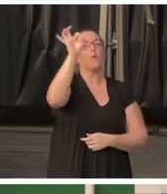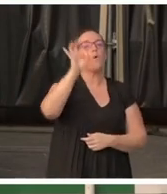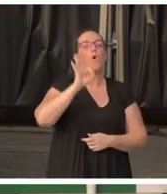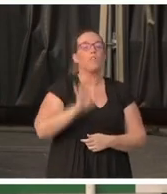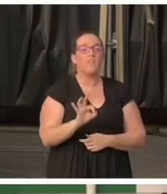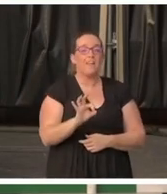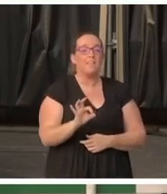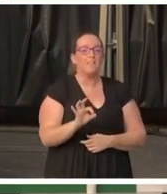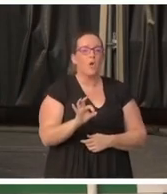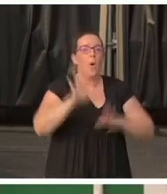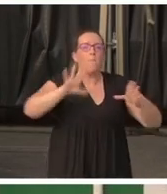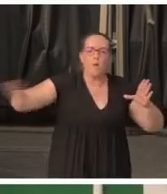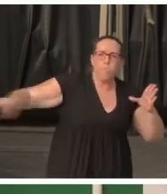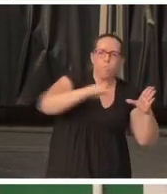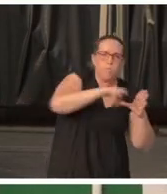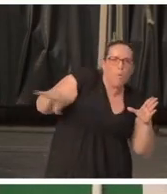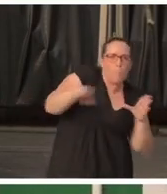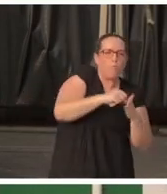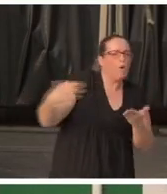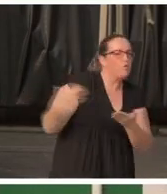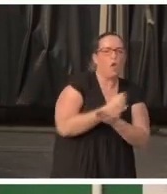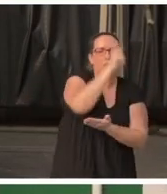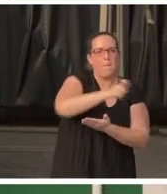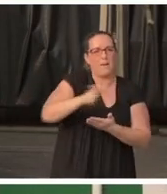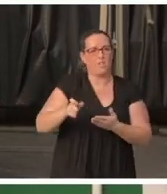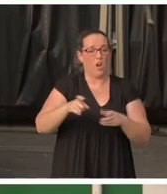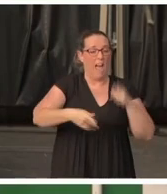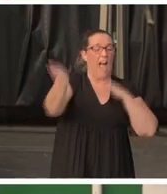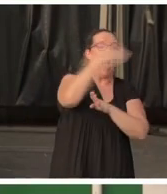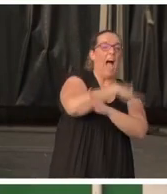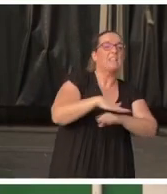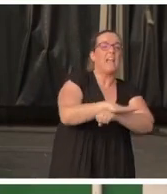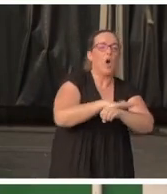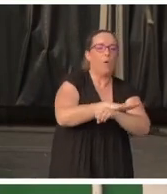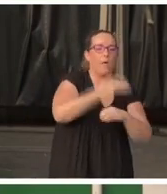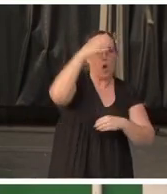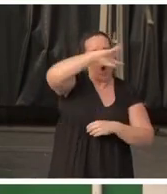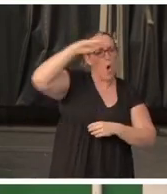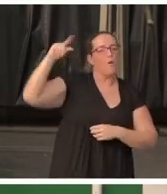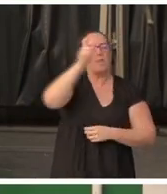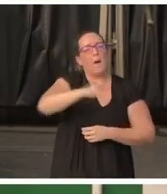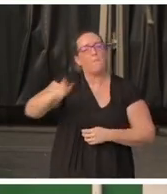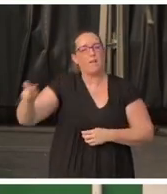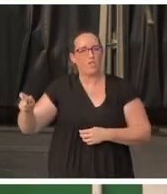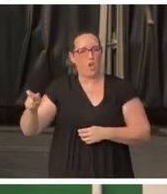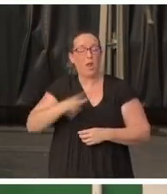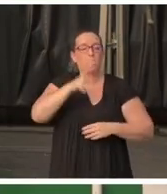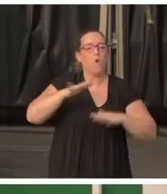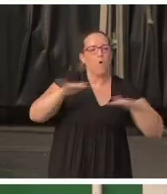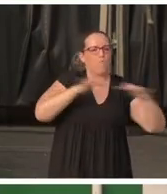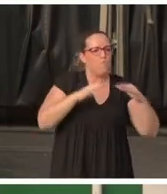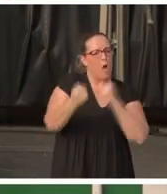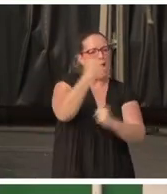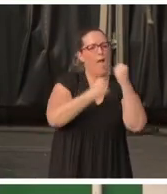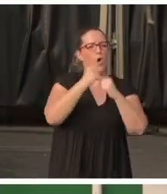4% sin dejar a nadie atrás, no como hacían los anteriores gobiernos, que solamente generaban actividad económica